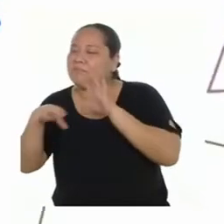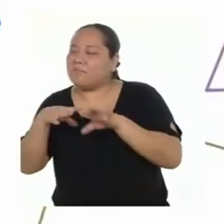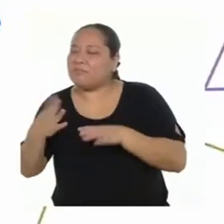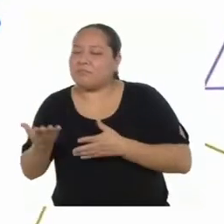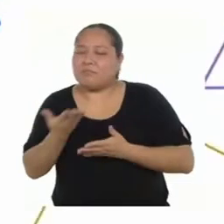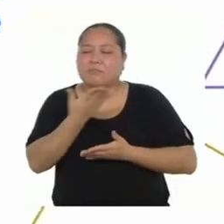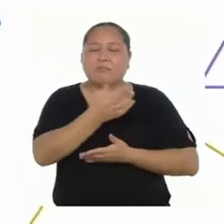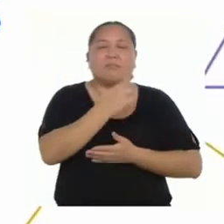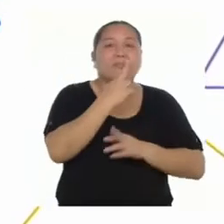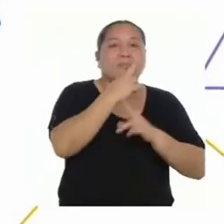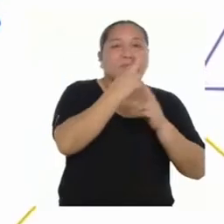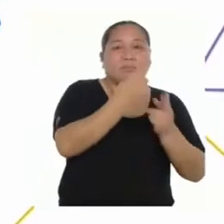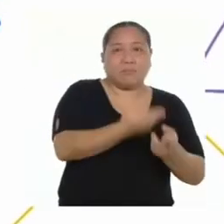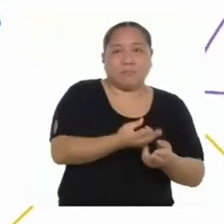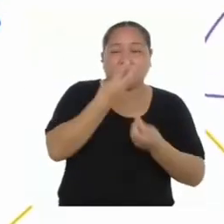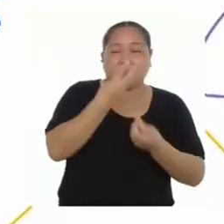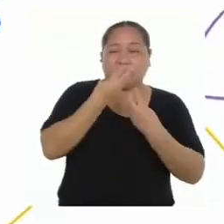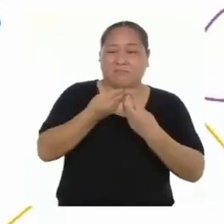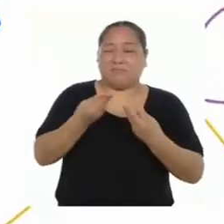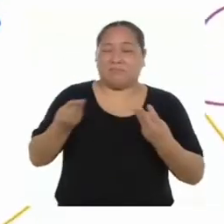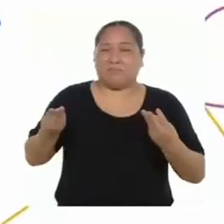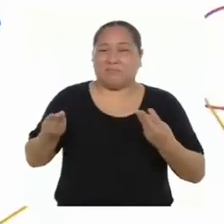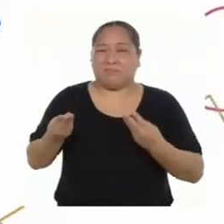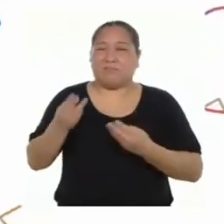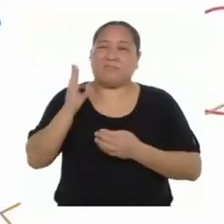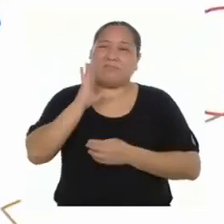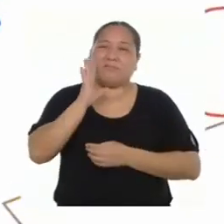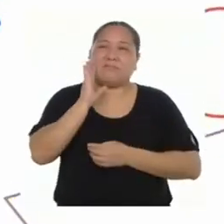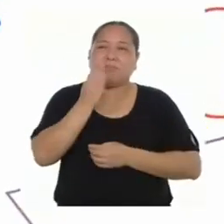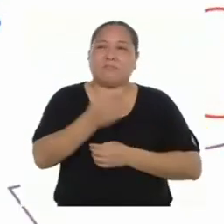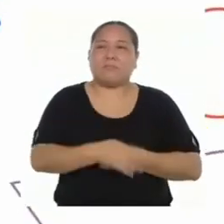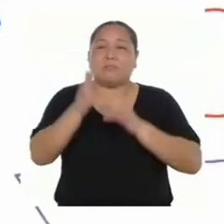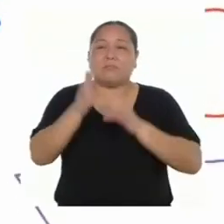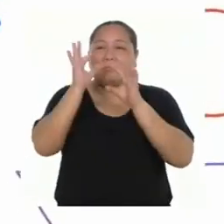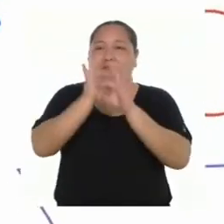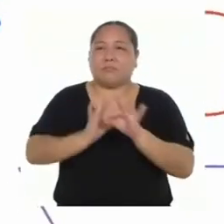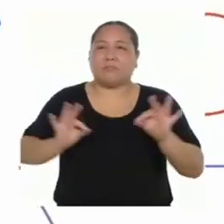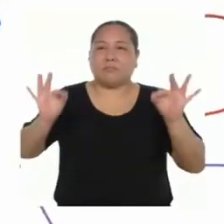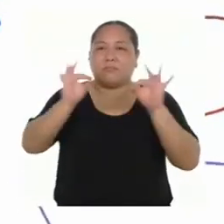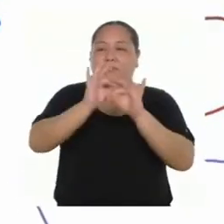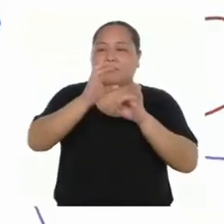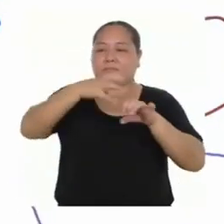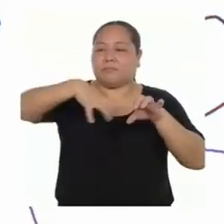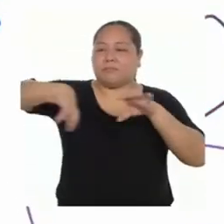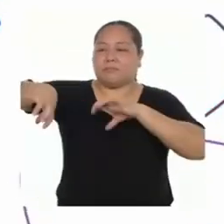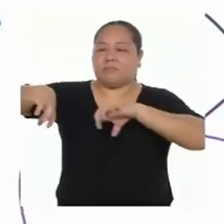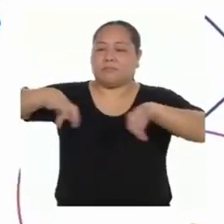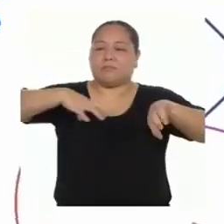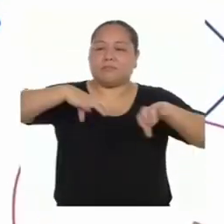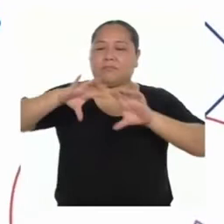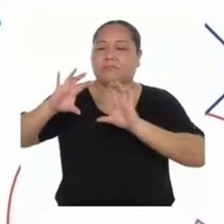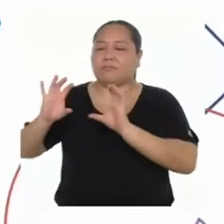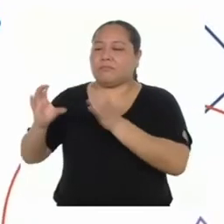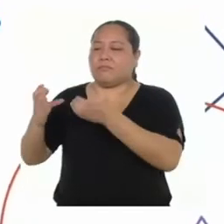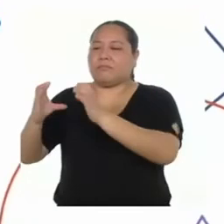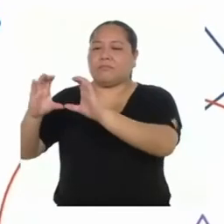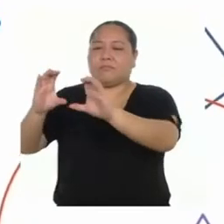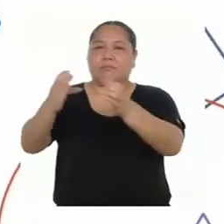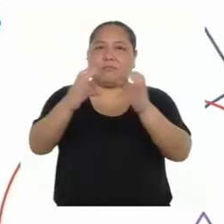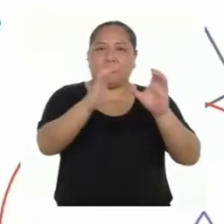residuos sólidos, así como la importancia de clasificar dichos residuos.